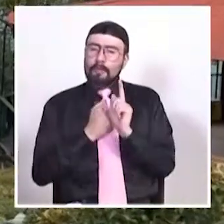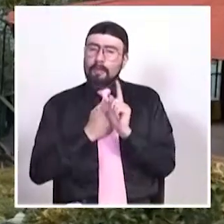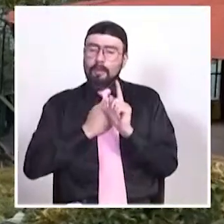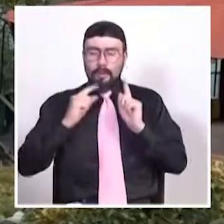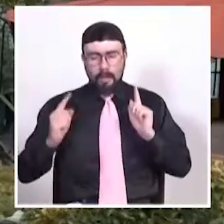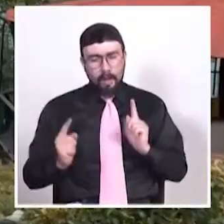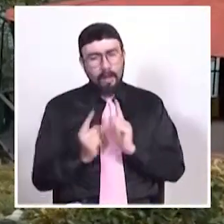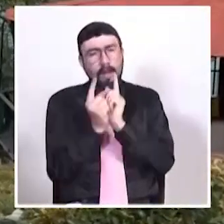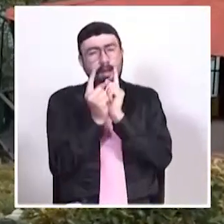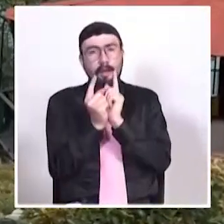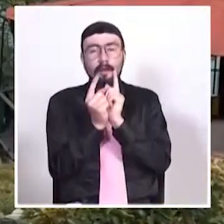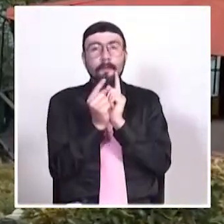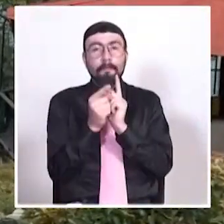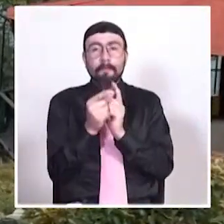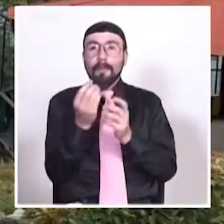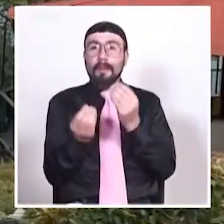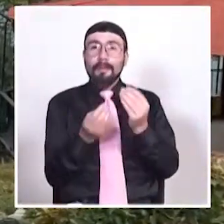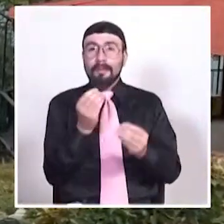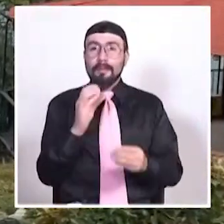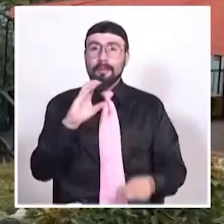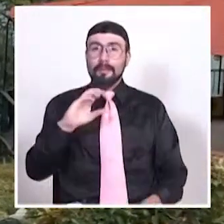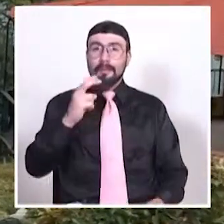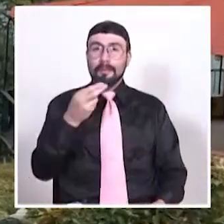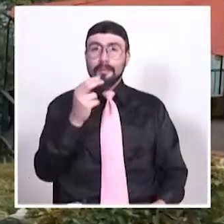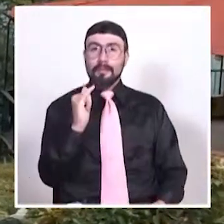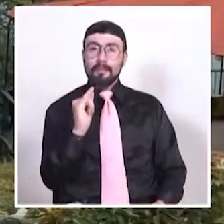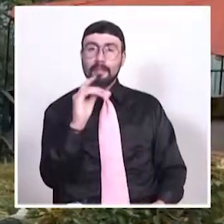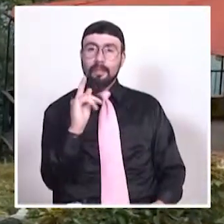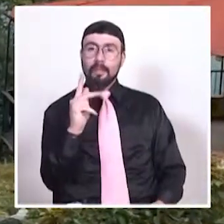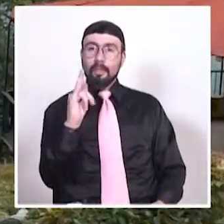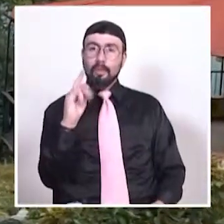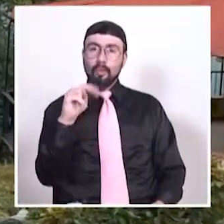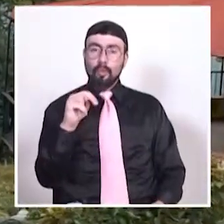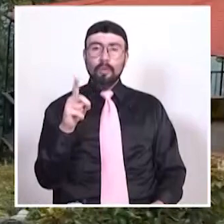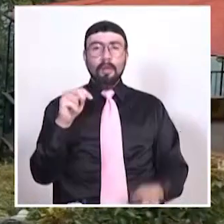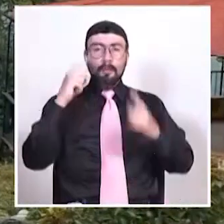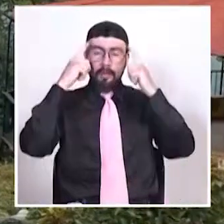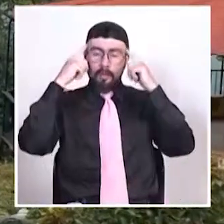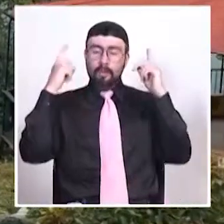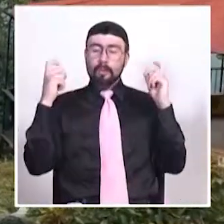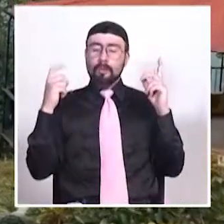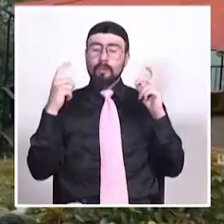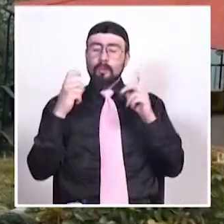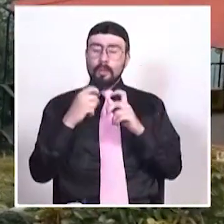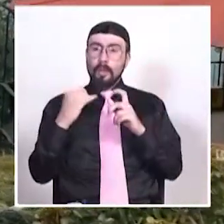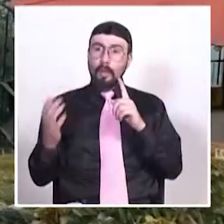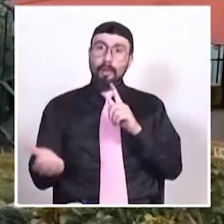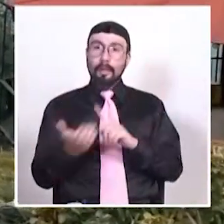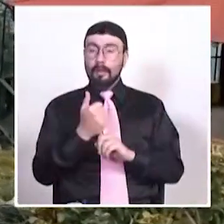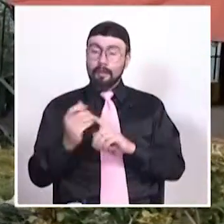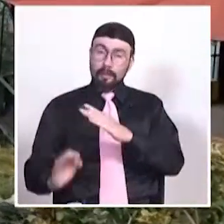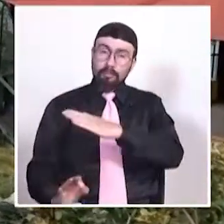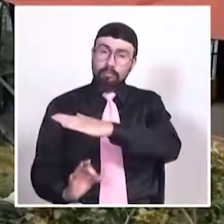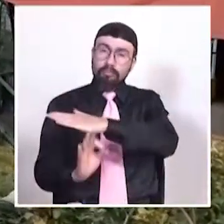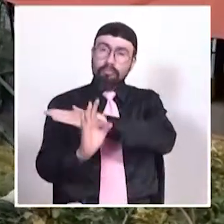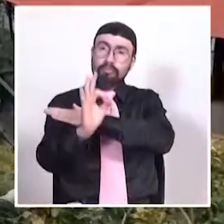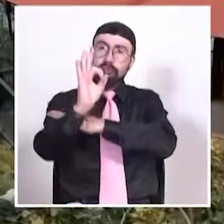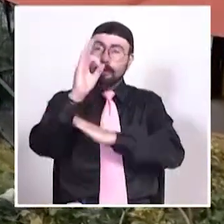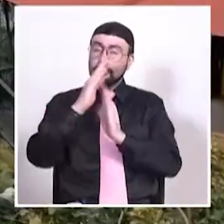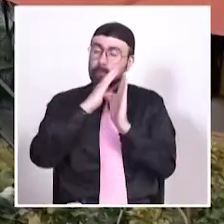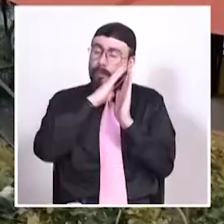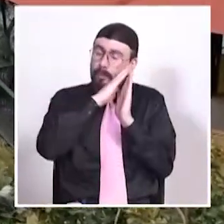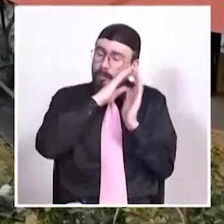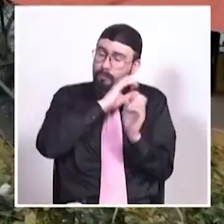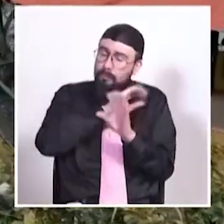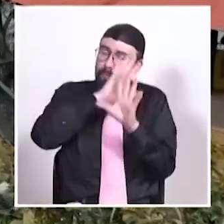mismos, a hacer chikun, a meditar, a descubrir el amanecer, a acostarnos temprano y a